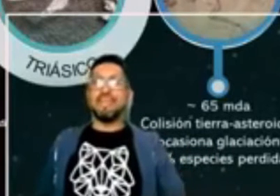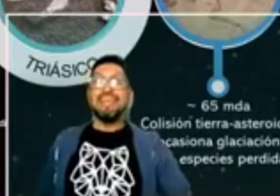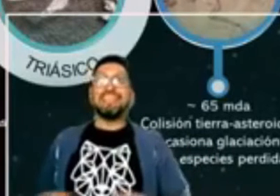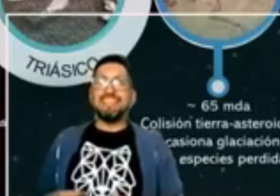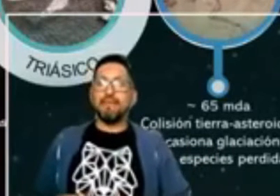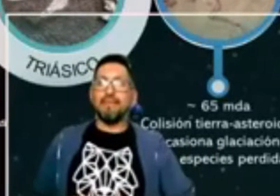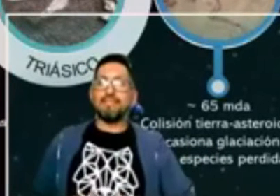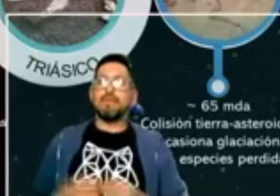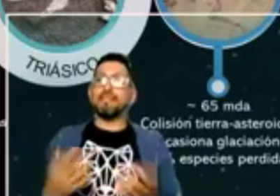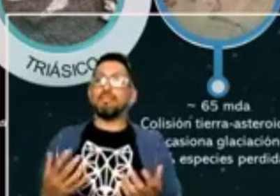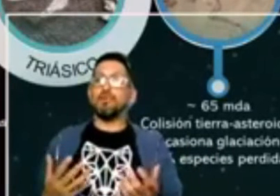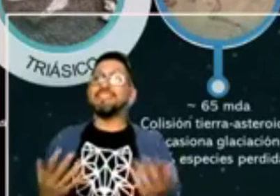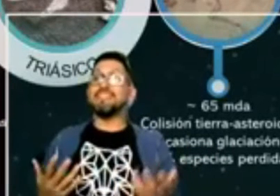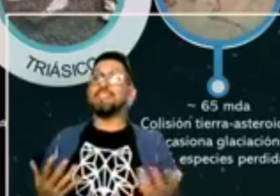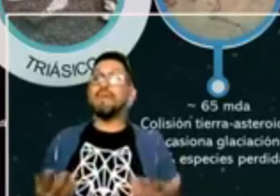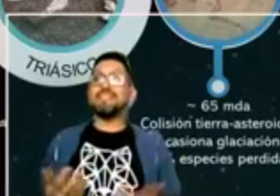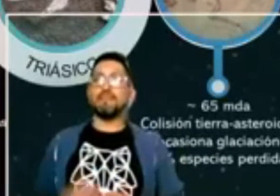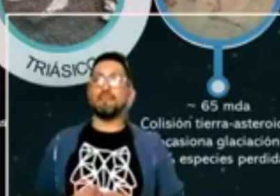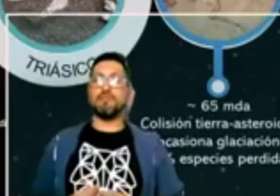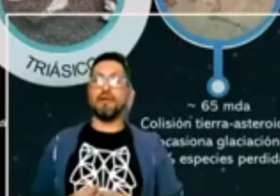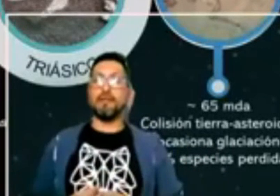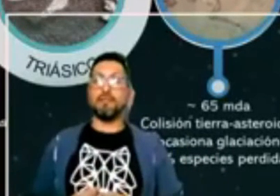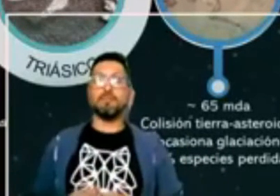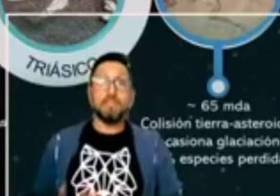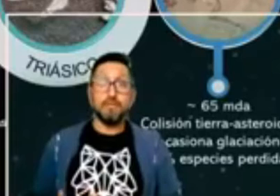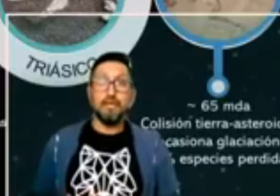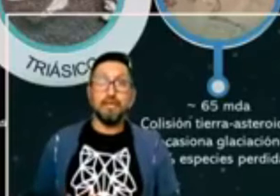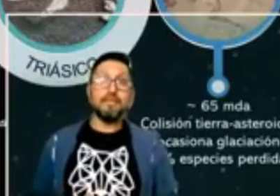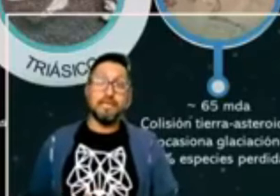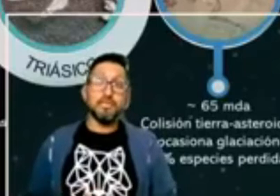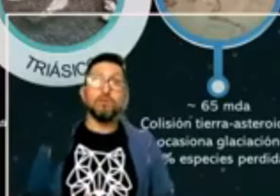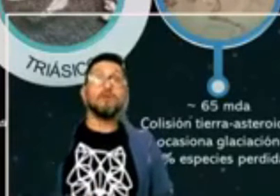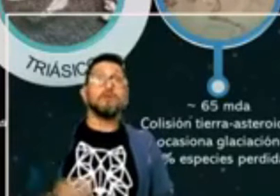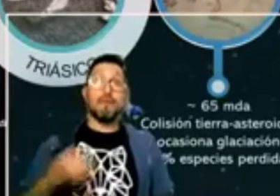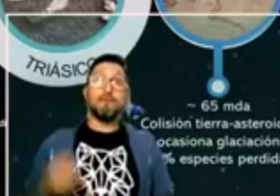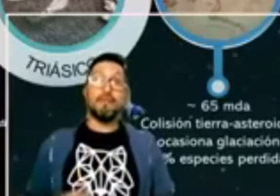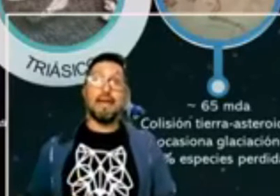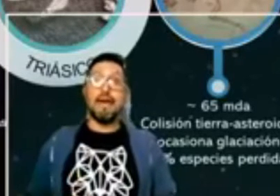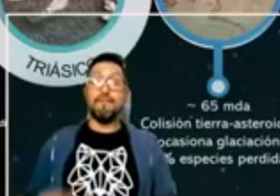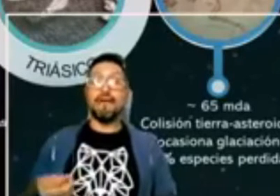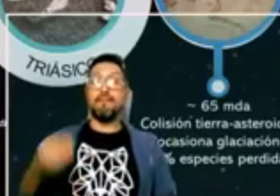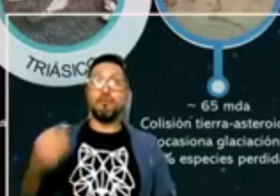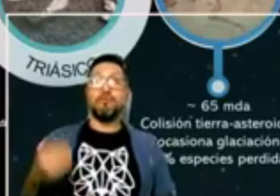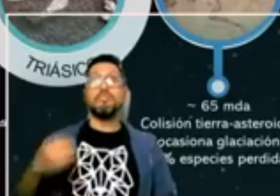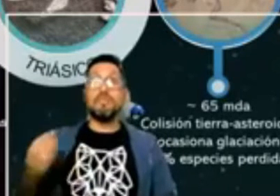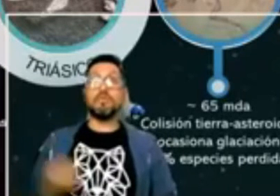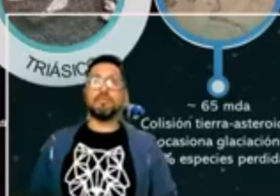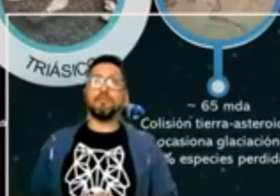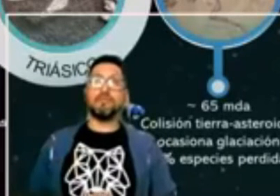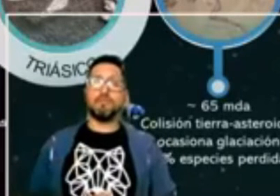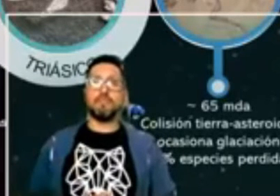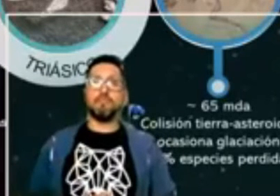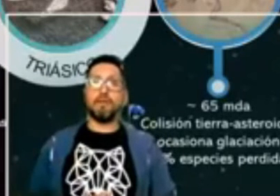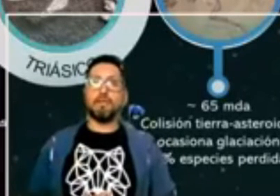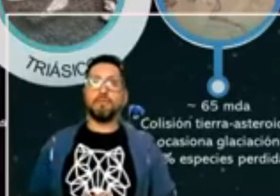masivas, ya se habían desaparecido antes especies de nuestro planeta, ¿sí? De hecho, previamente había habido 5